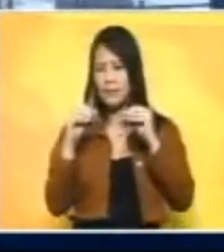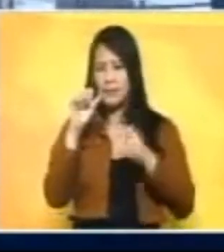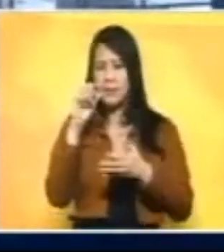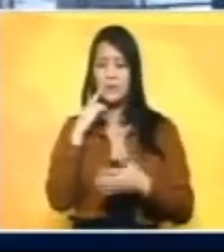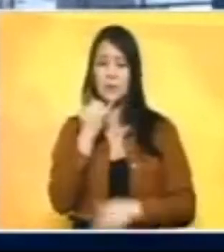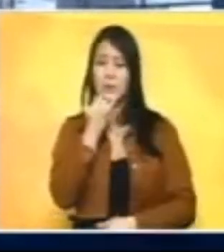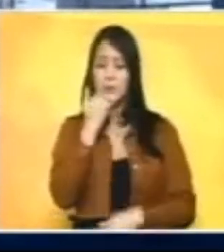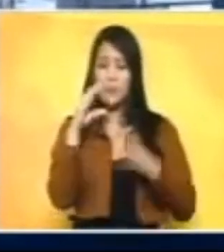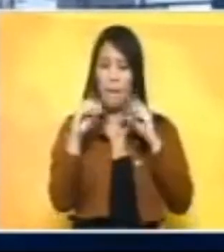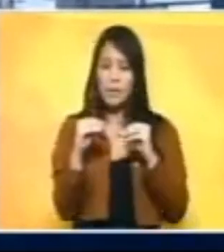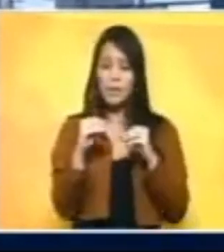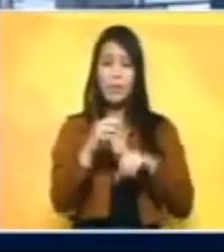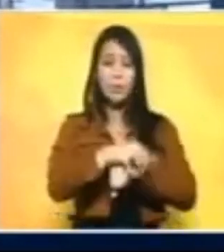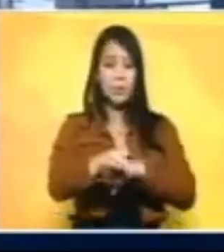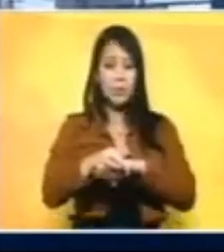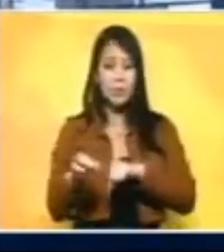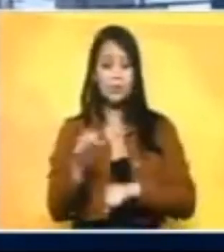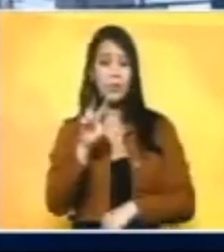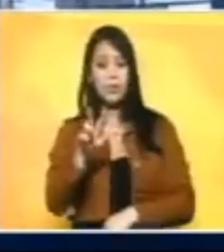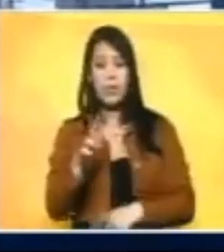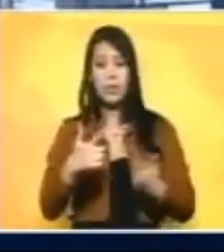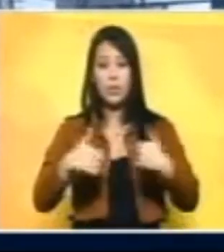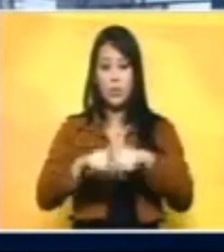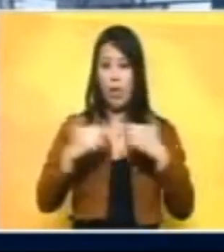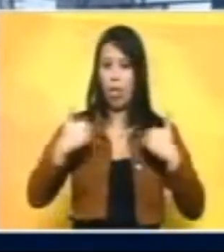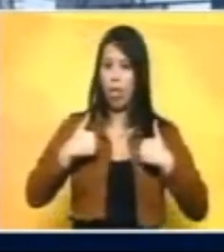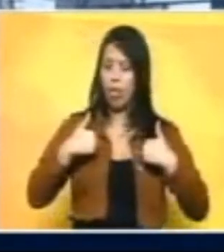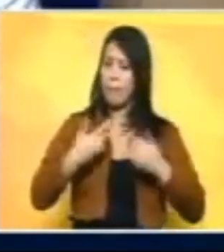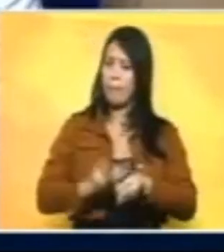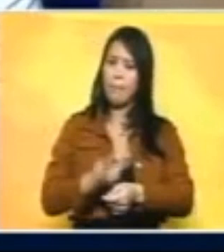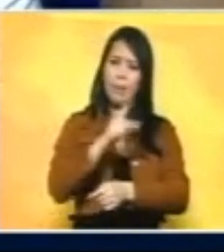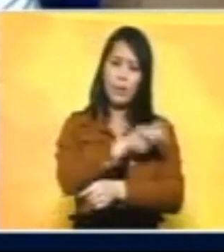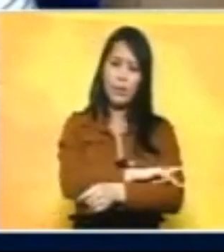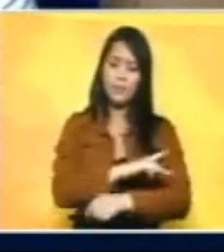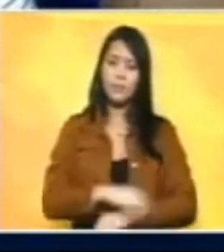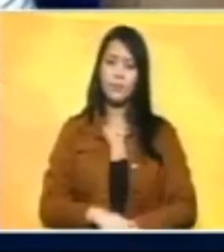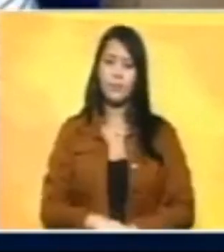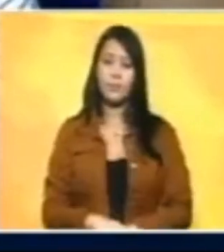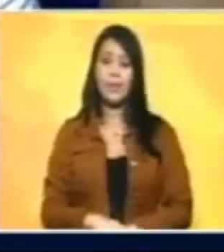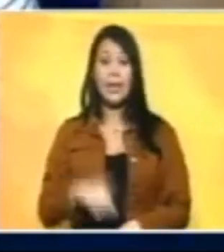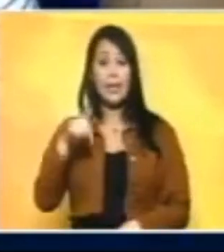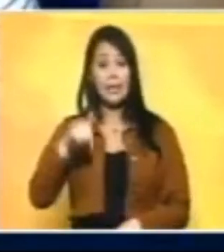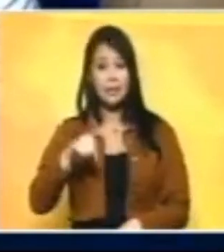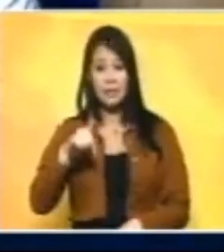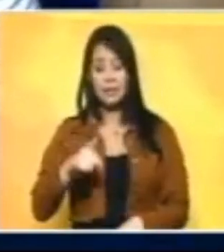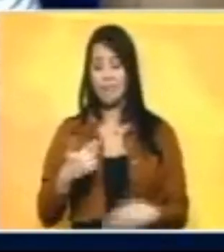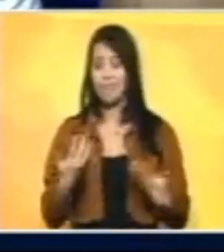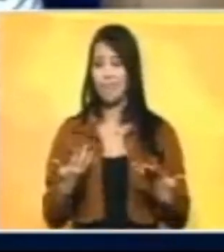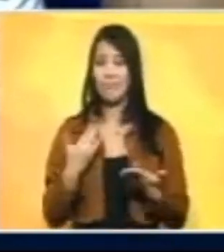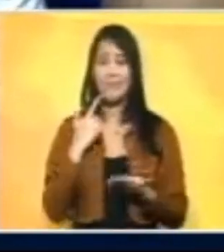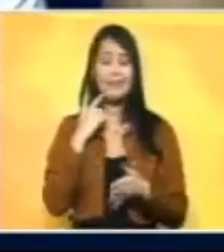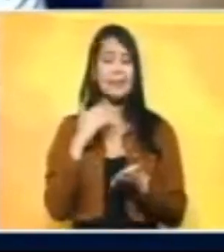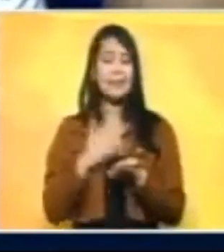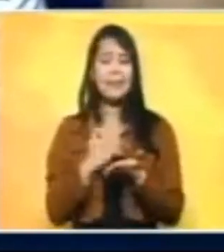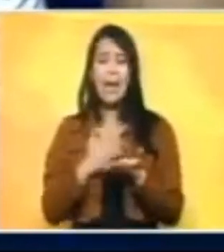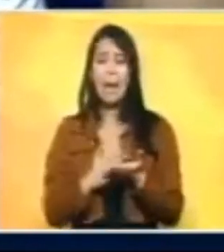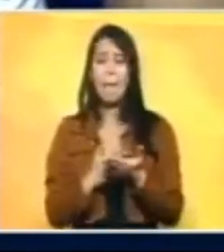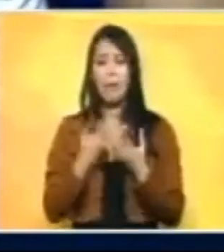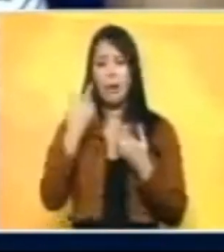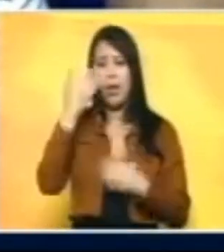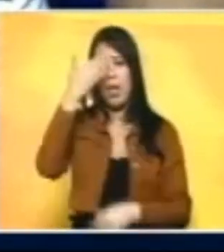Ricaurte, Tinaquillo y San Carlos fueron los más afectados. Siempre este sector ha sido como vejado,